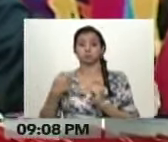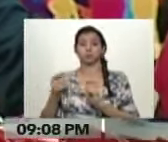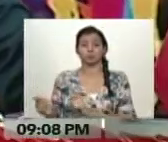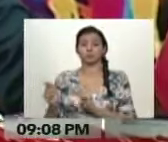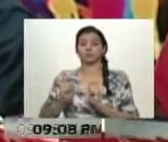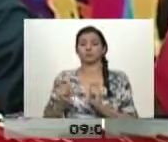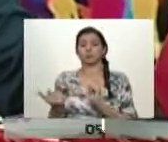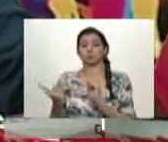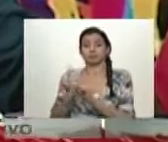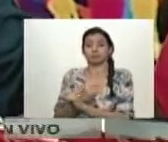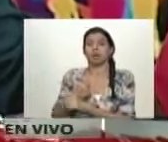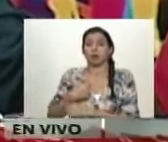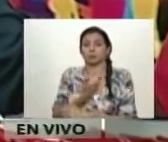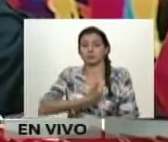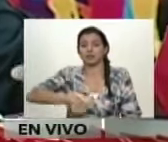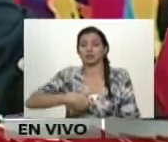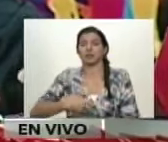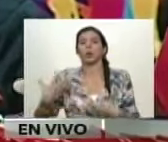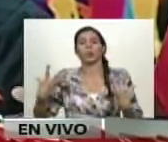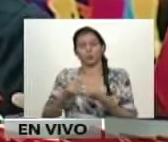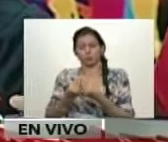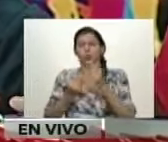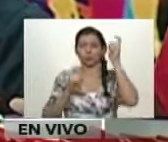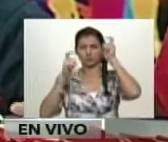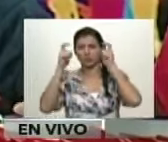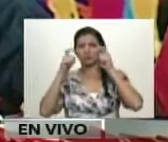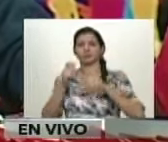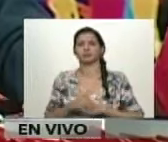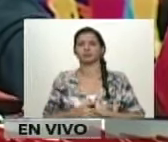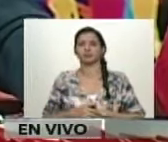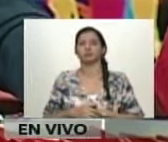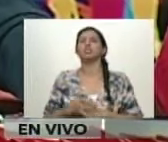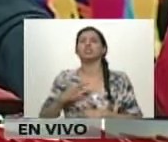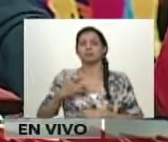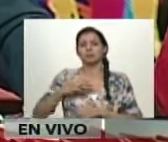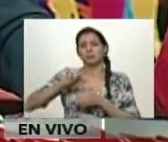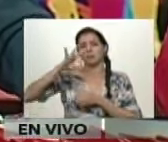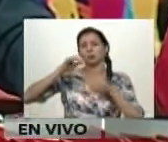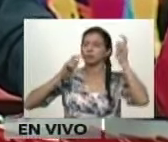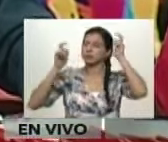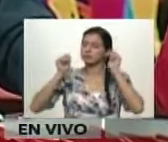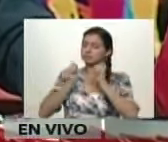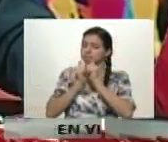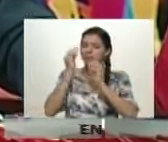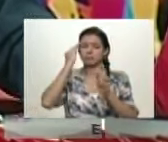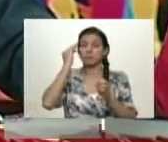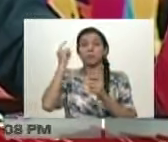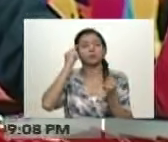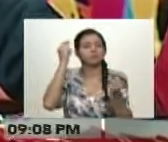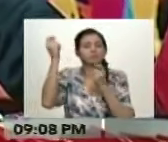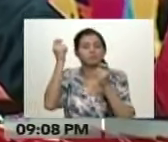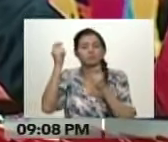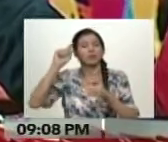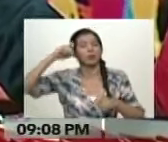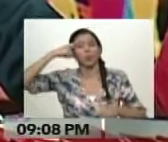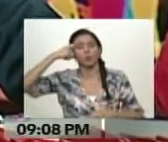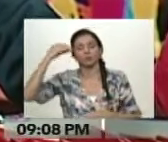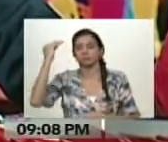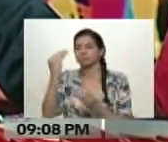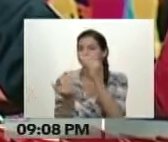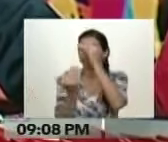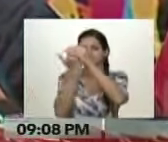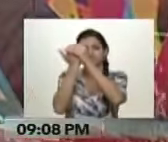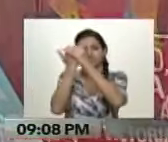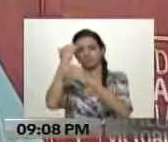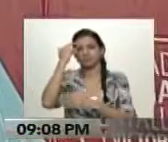mundos, junto con él todavía, porque voy con su espíritu, voy con su memoria, voy con su recuerdo y voy con